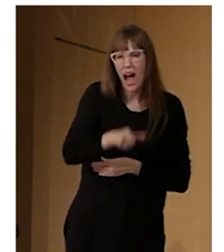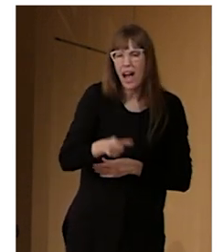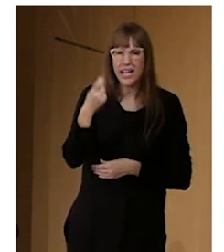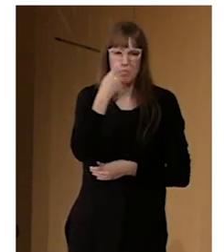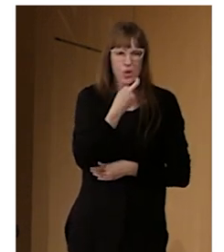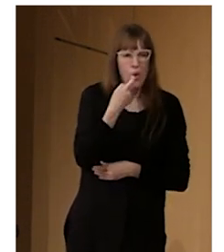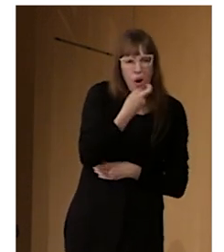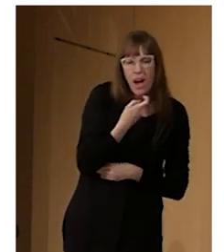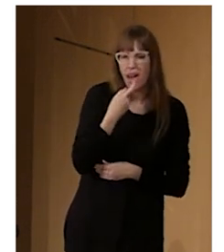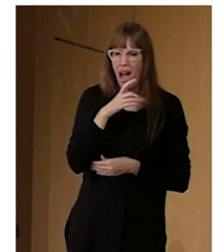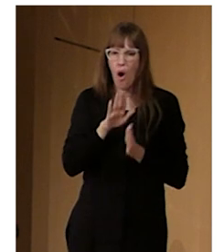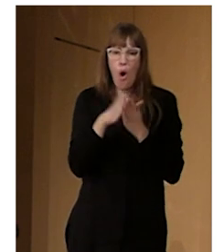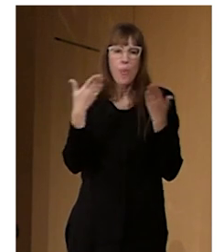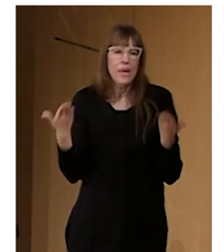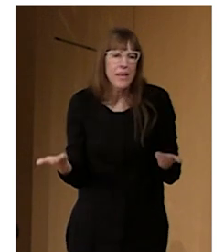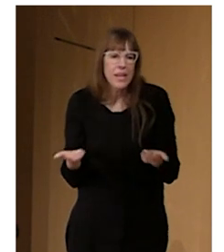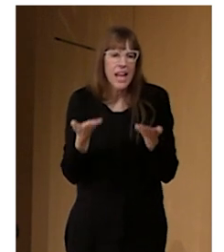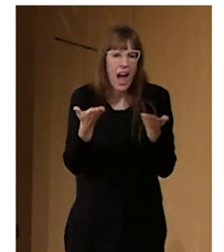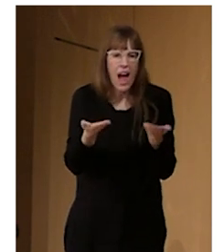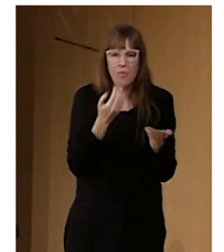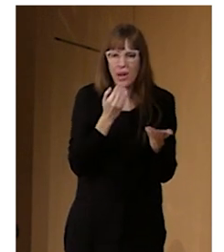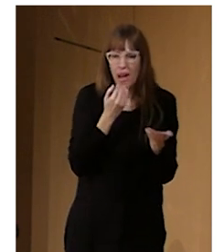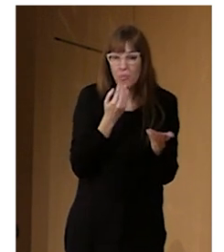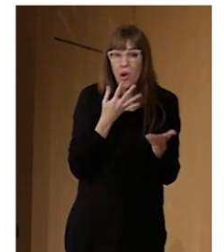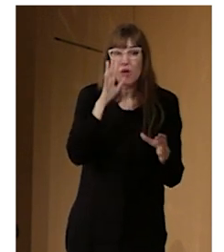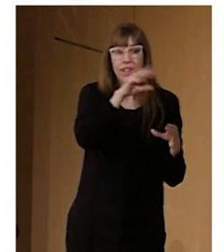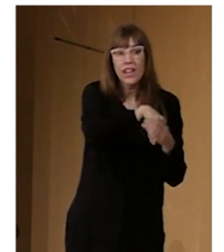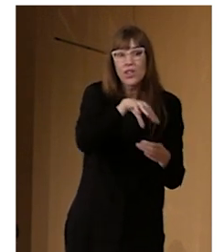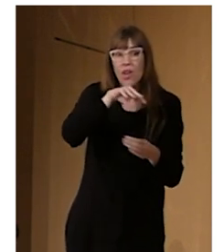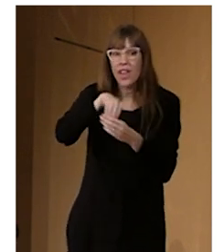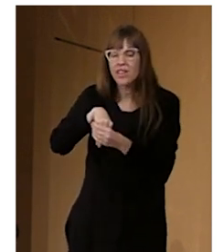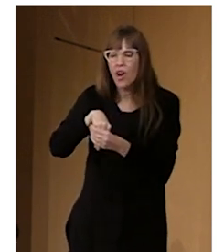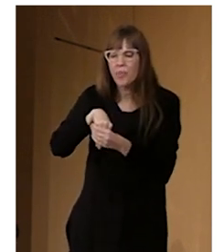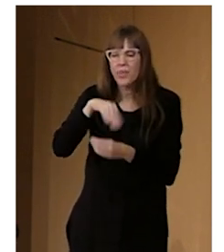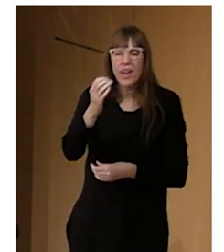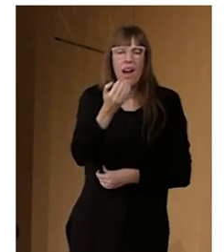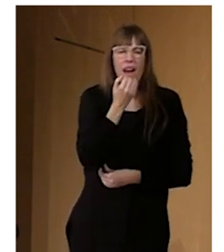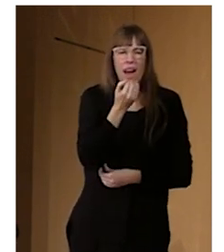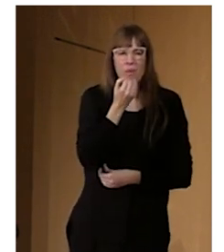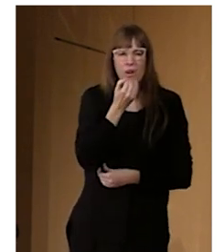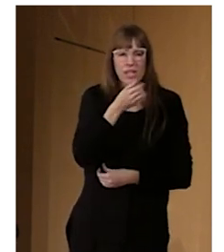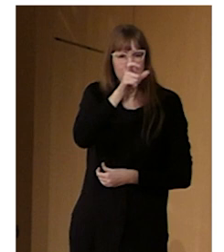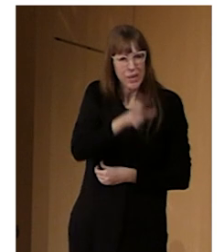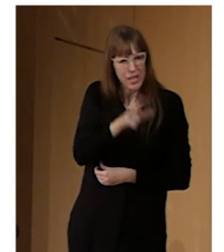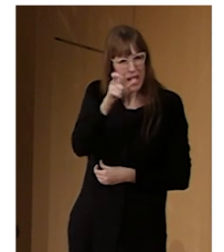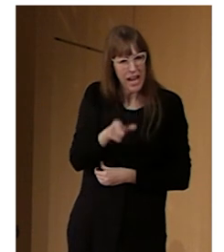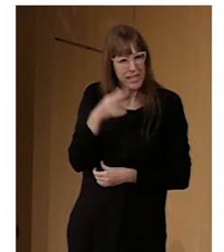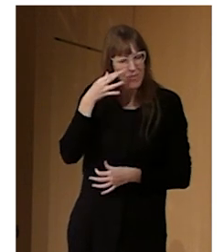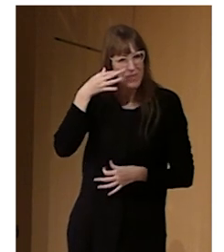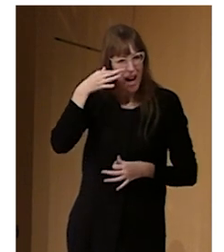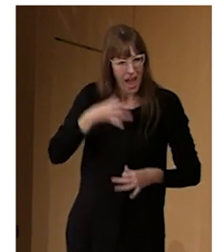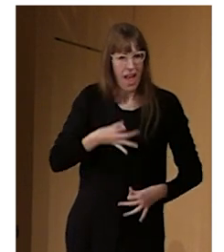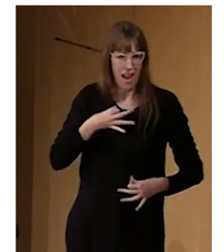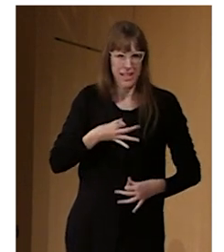Biblia que también hay mucho dentro de la de la colección No pues hemos encontrado muchos ejemplos no de personajes reales no ficticios que